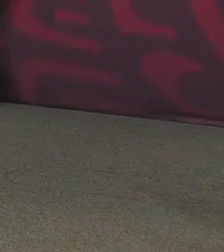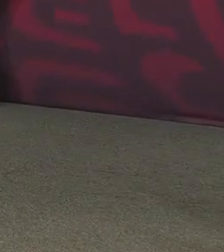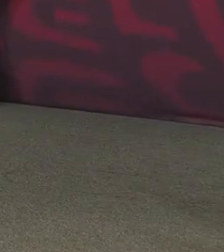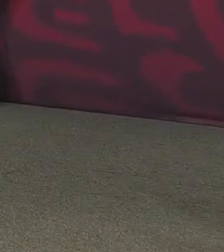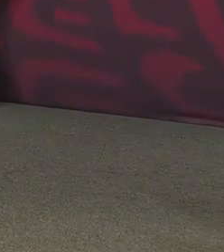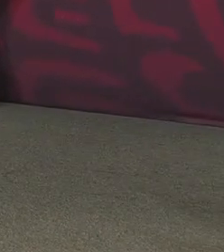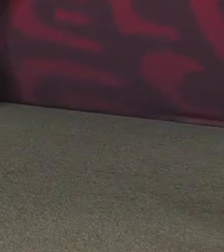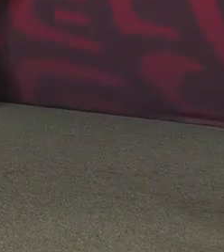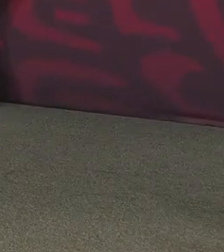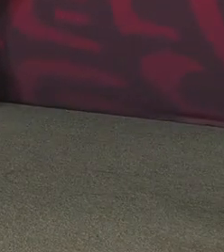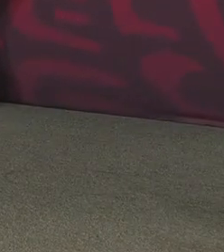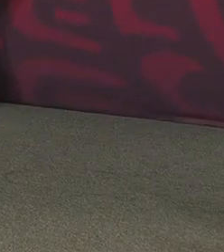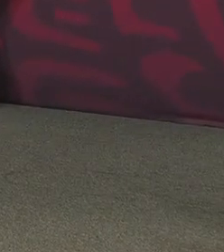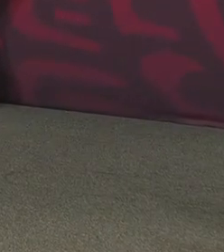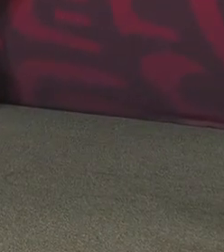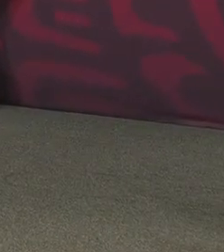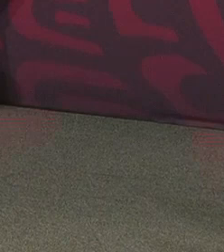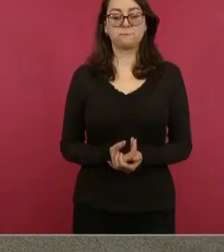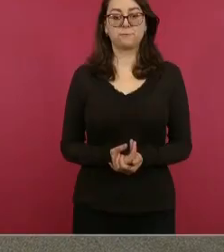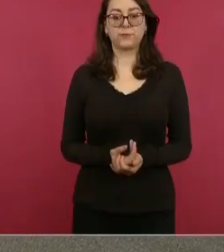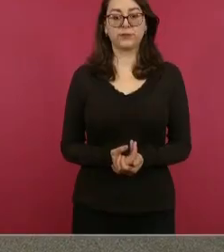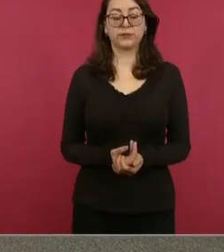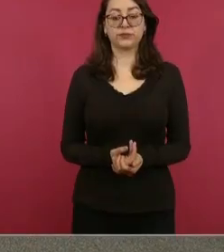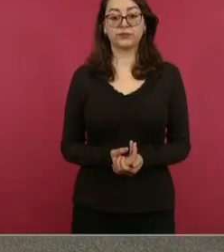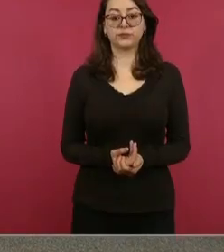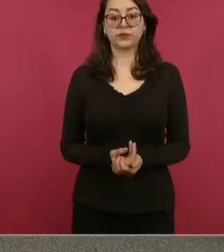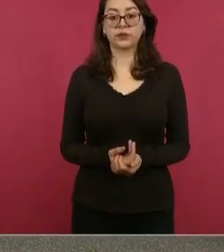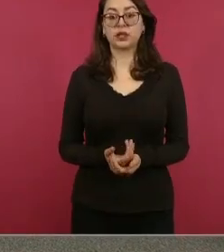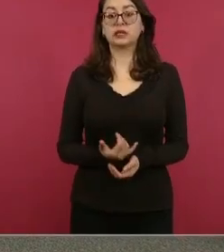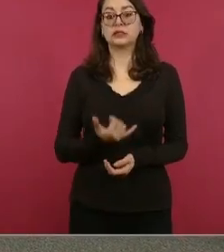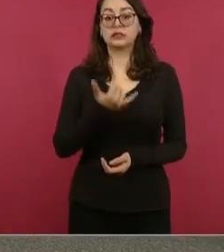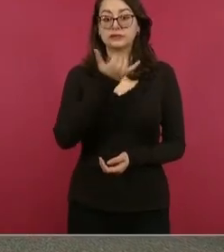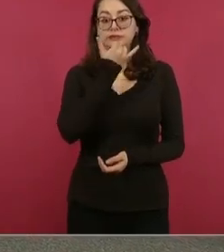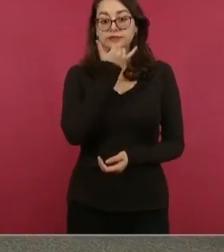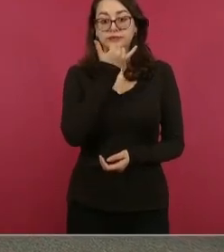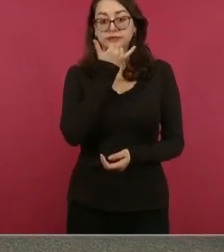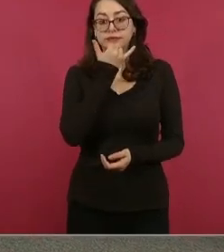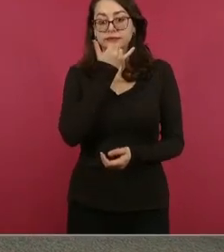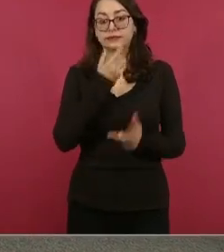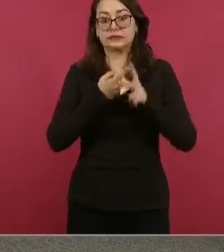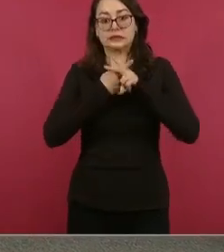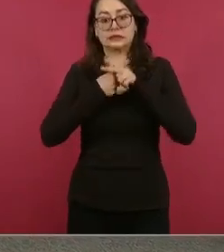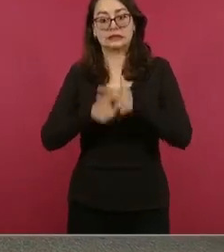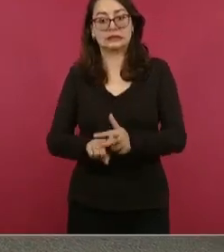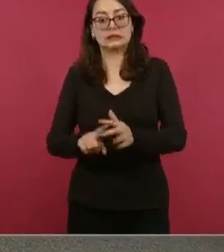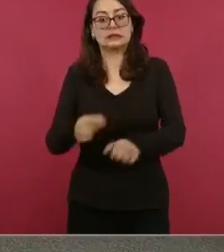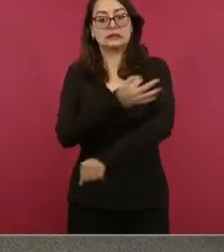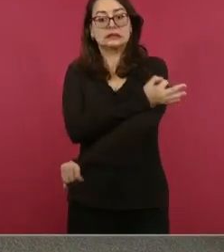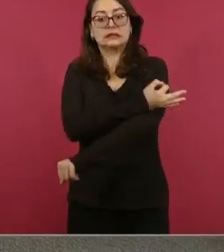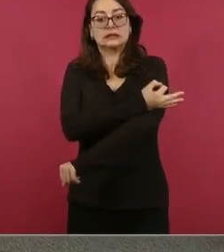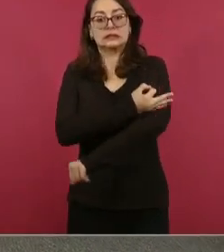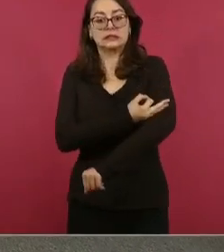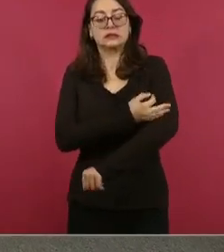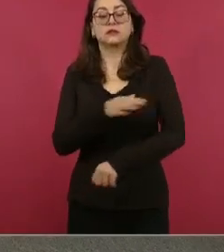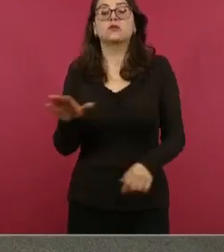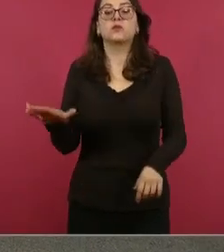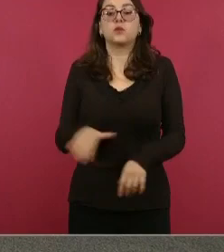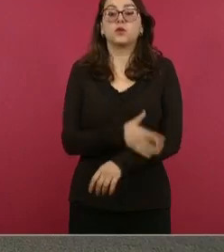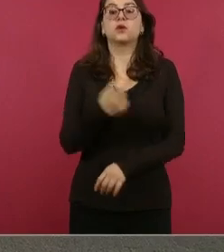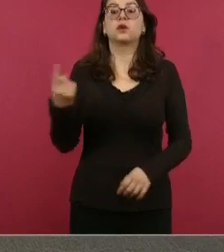Bueno, pues nos tardamos porque sí pegó muy fuerte el